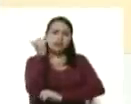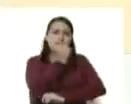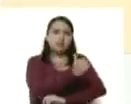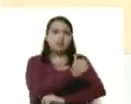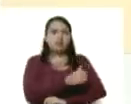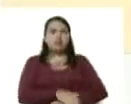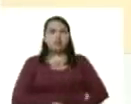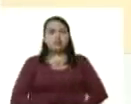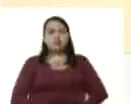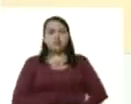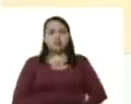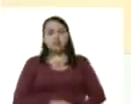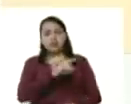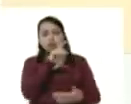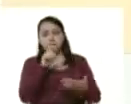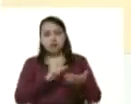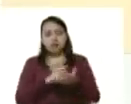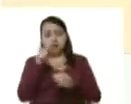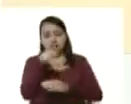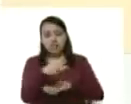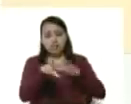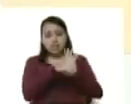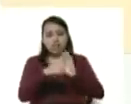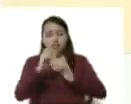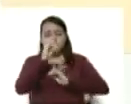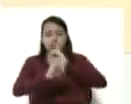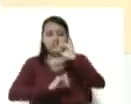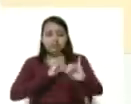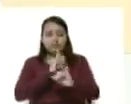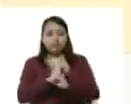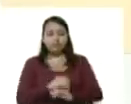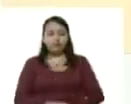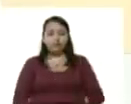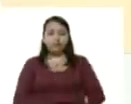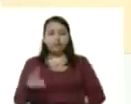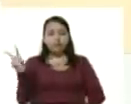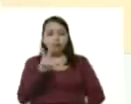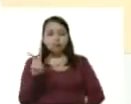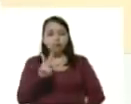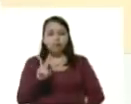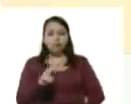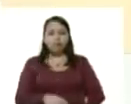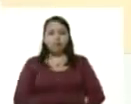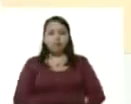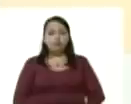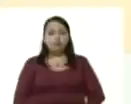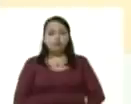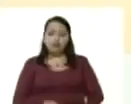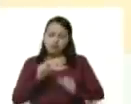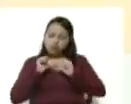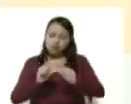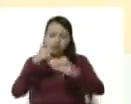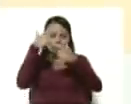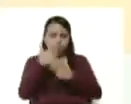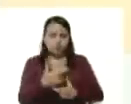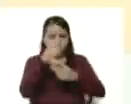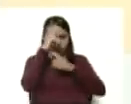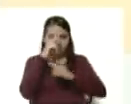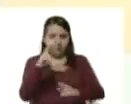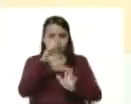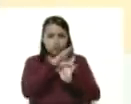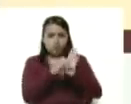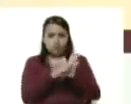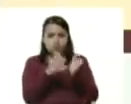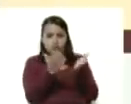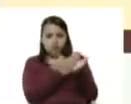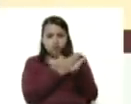por completo a esta ley internacional. Venezuela, cónsona con su postura de respeto a la constitución de